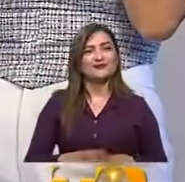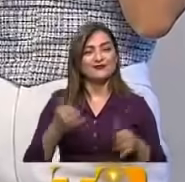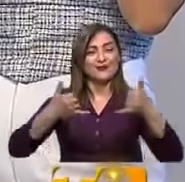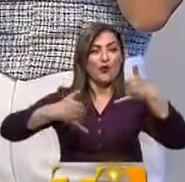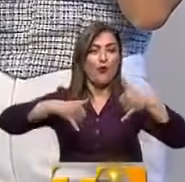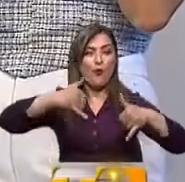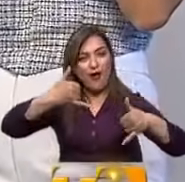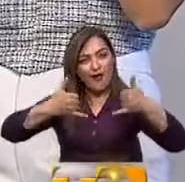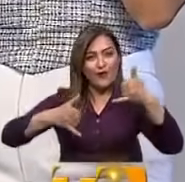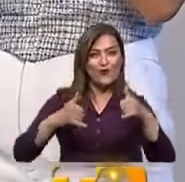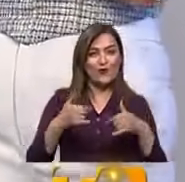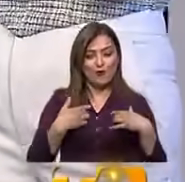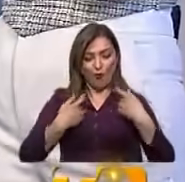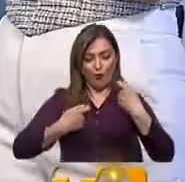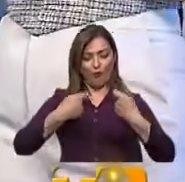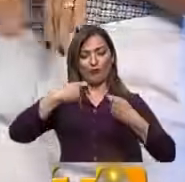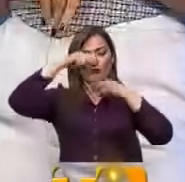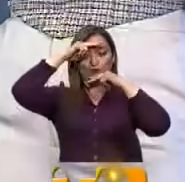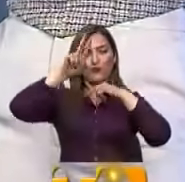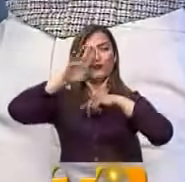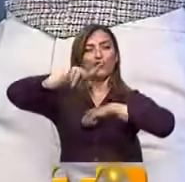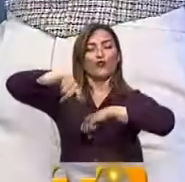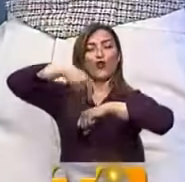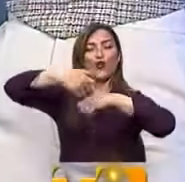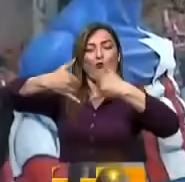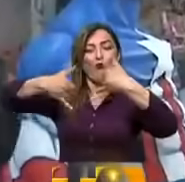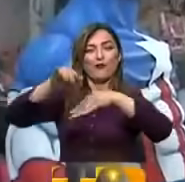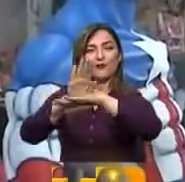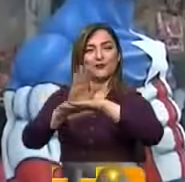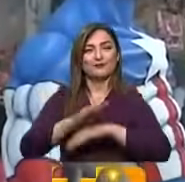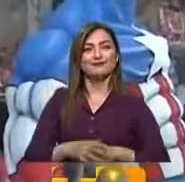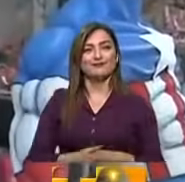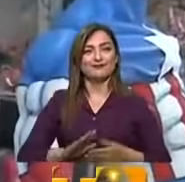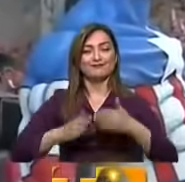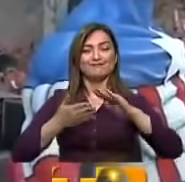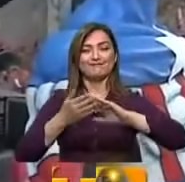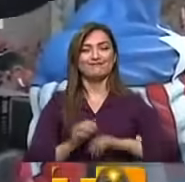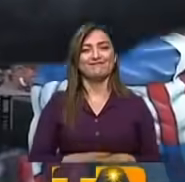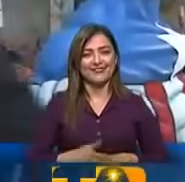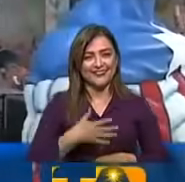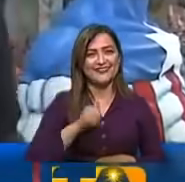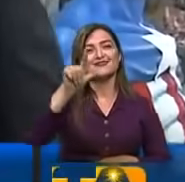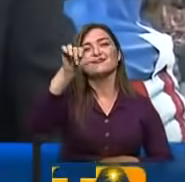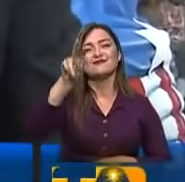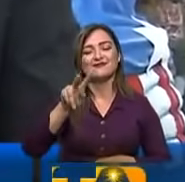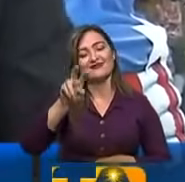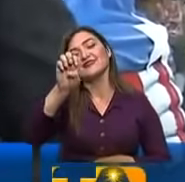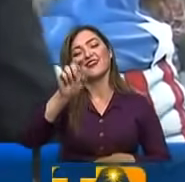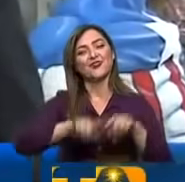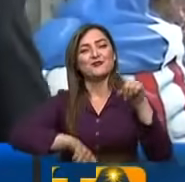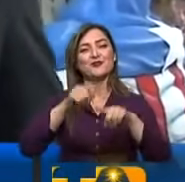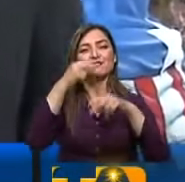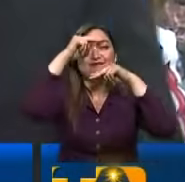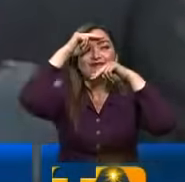se ha apoderado del noticiero de 24 horas en la comunidad. ¿Qué tal, Ale, amigos televidentes? Muy buenos días.